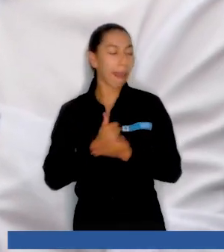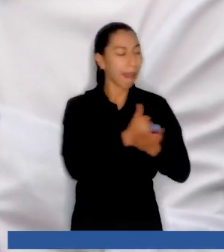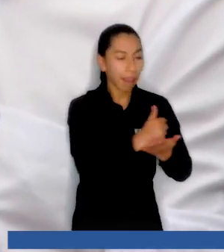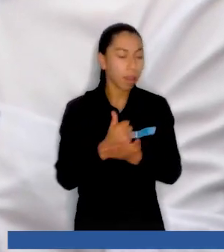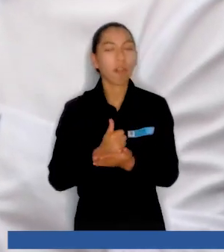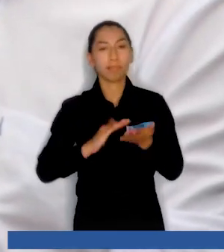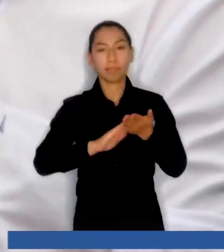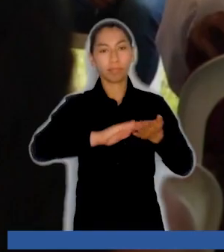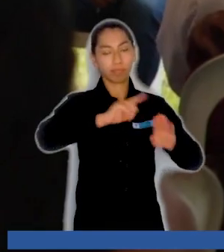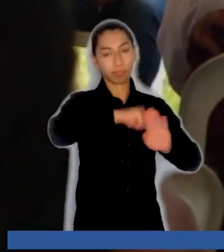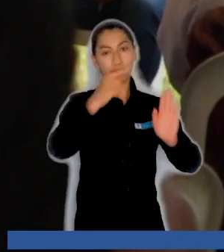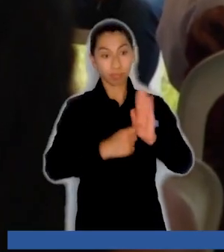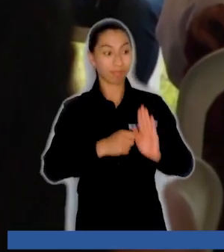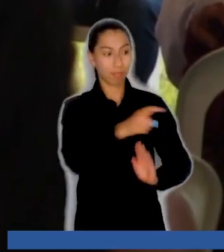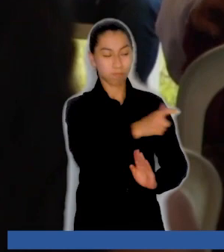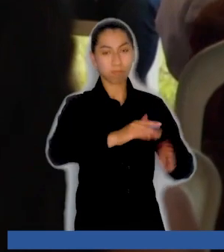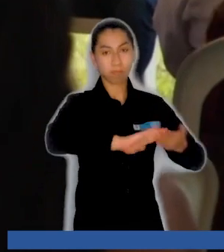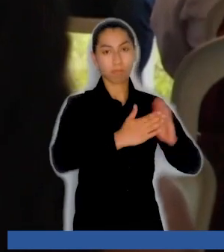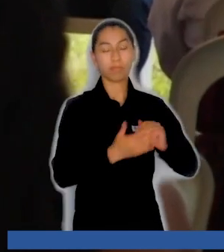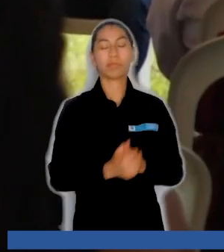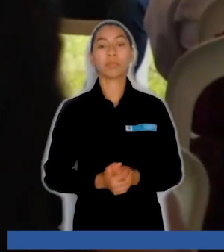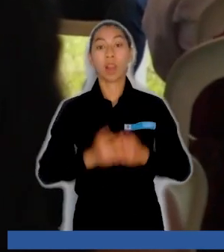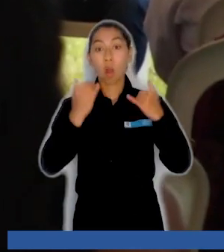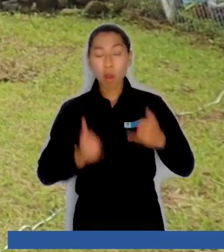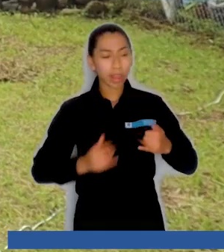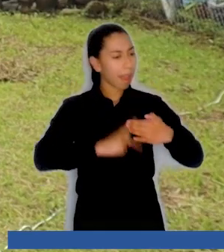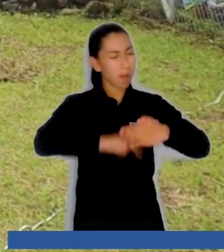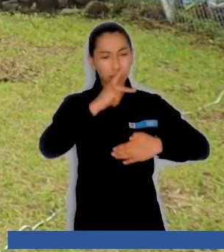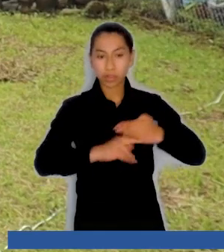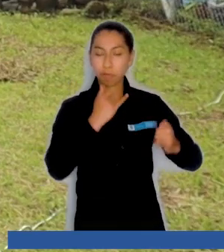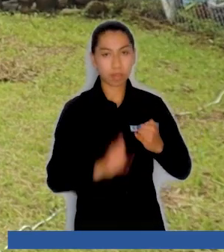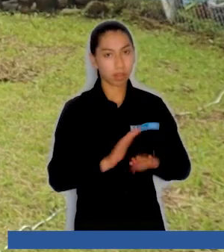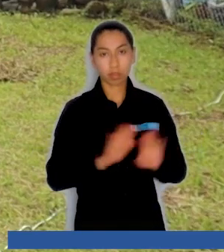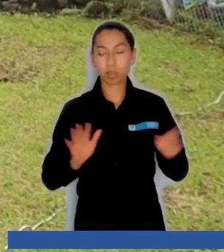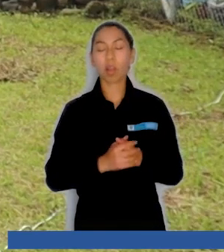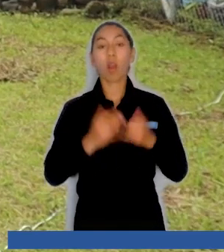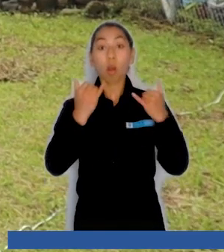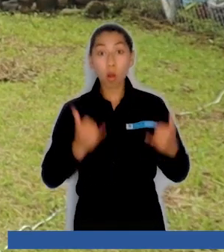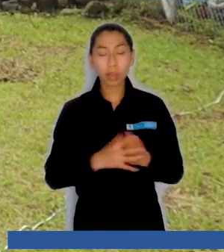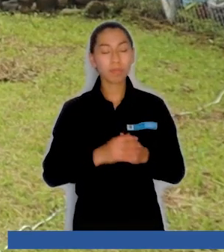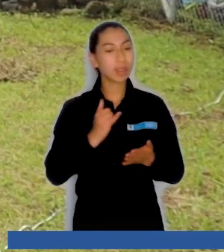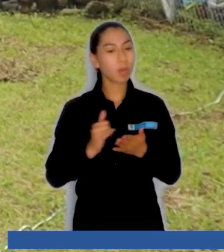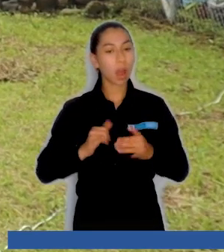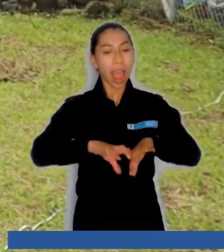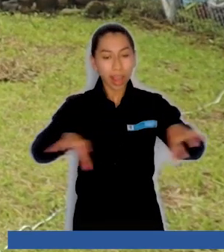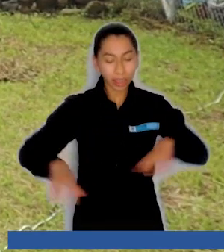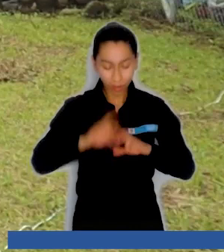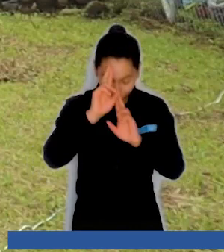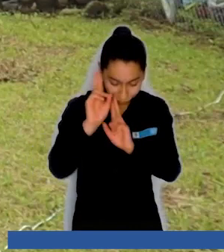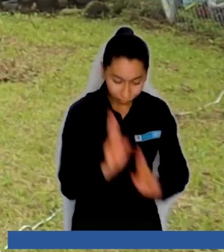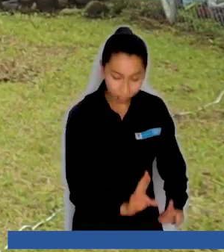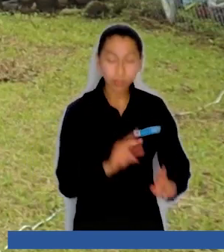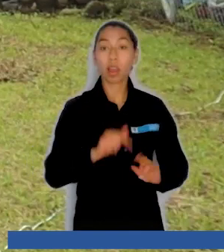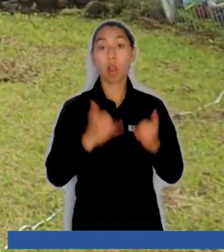integral. Llevamos a cabo el cierre del sujeto de reparación colectiva, donde llevamos a cabo el último acto simbólico